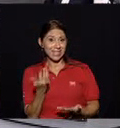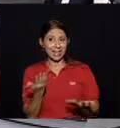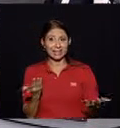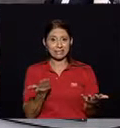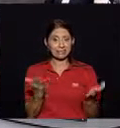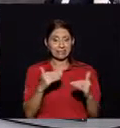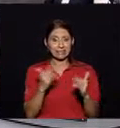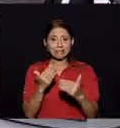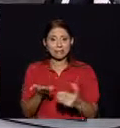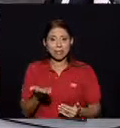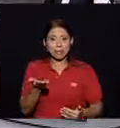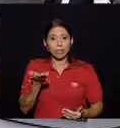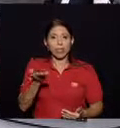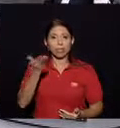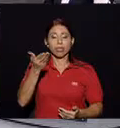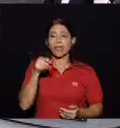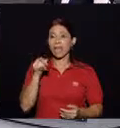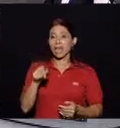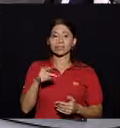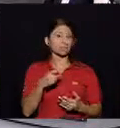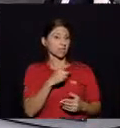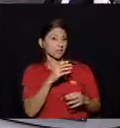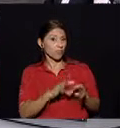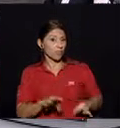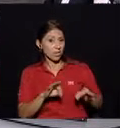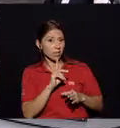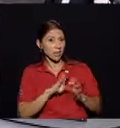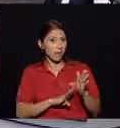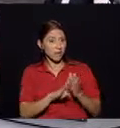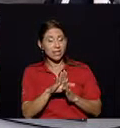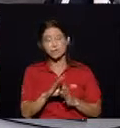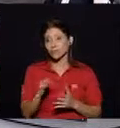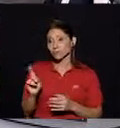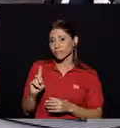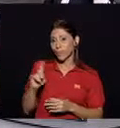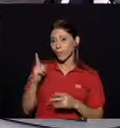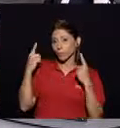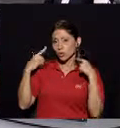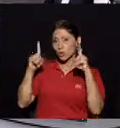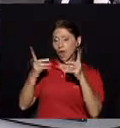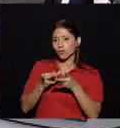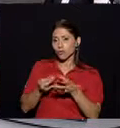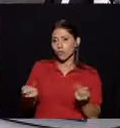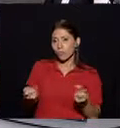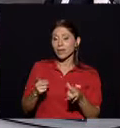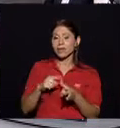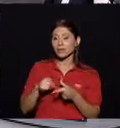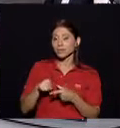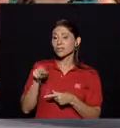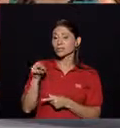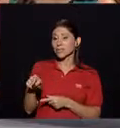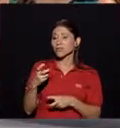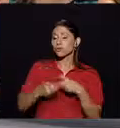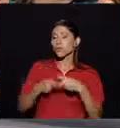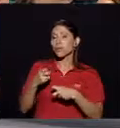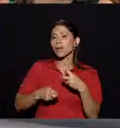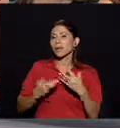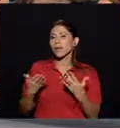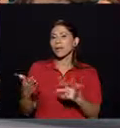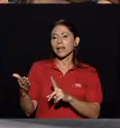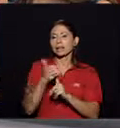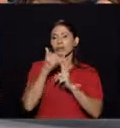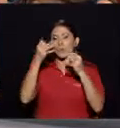déficit fiscal, que ese es uno de los grandes problemas que no hemos logrado resolver. Entonces tenemos un